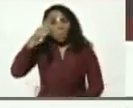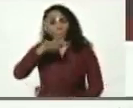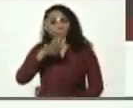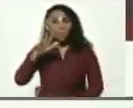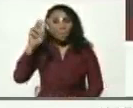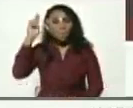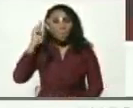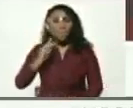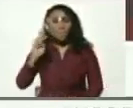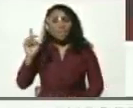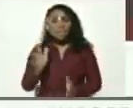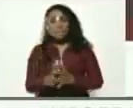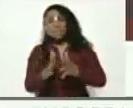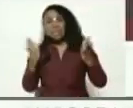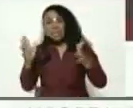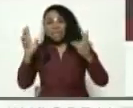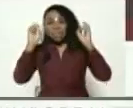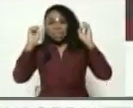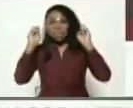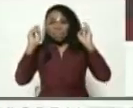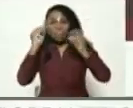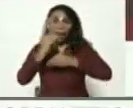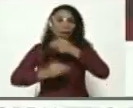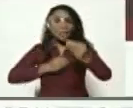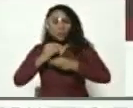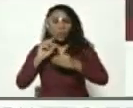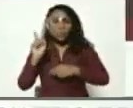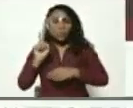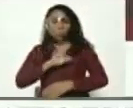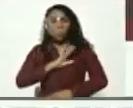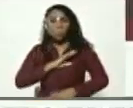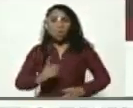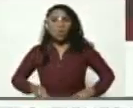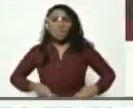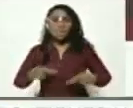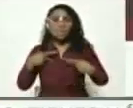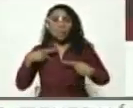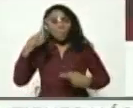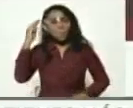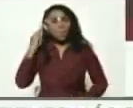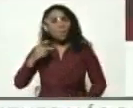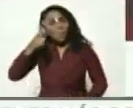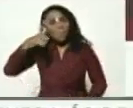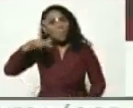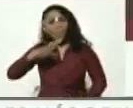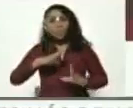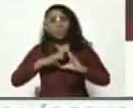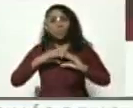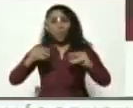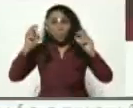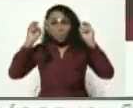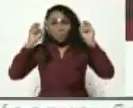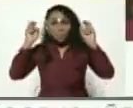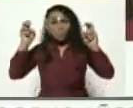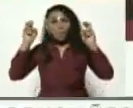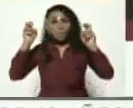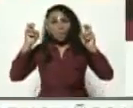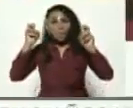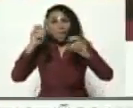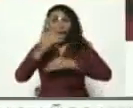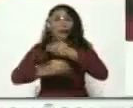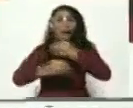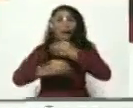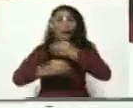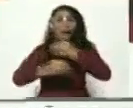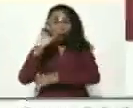realizó los grandes hechos y hechuras de su vida. Bolívar y el pueblo de todas las clases que sacaba su